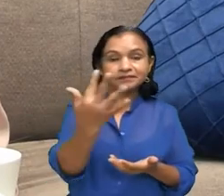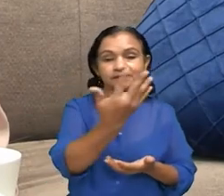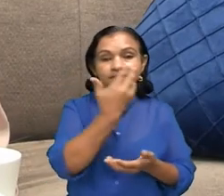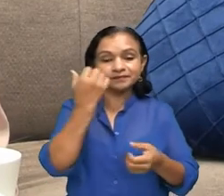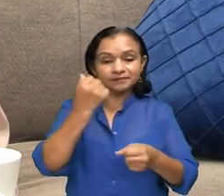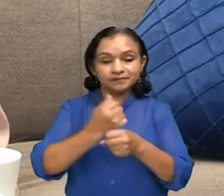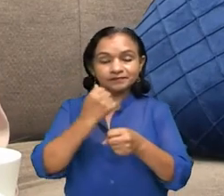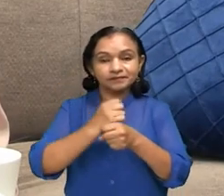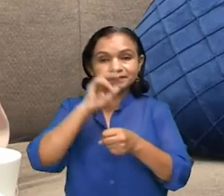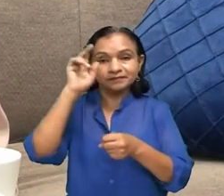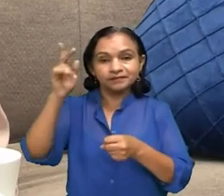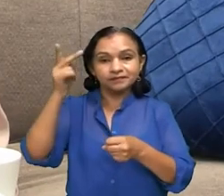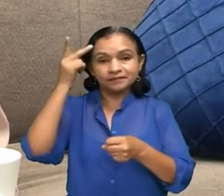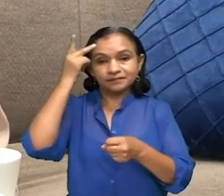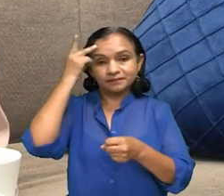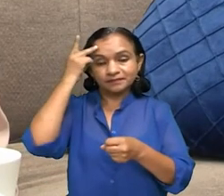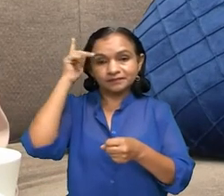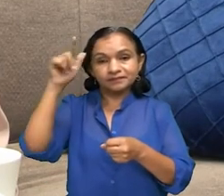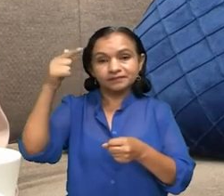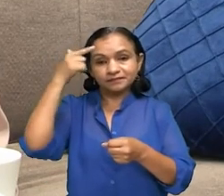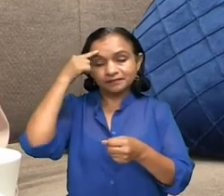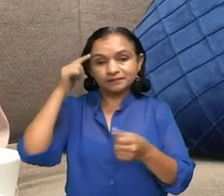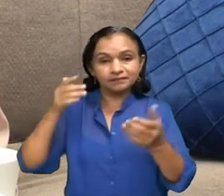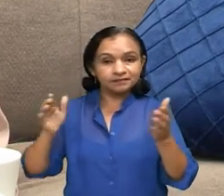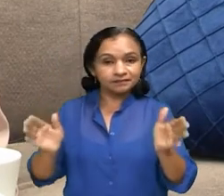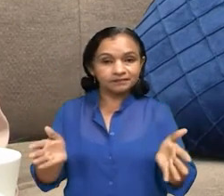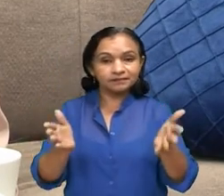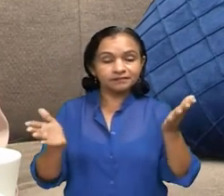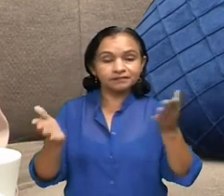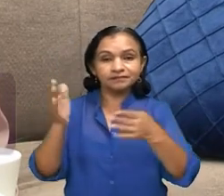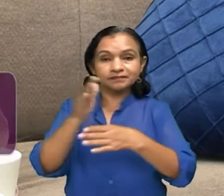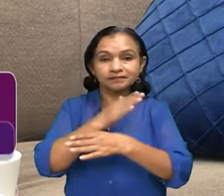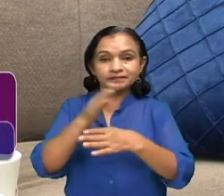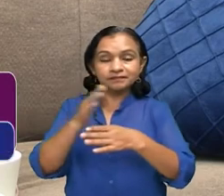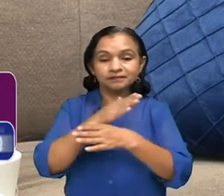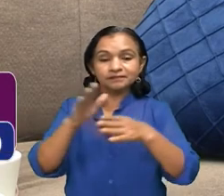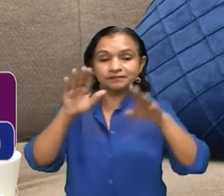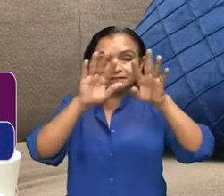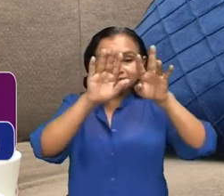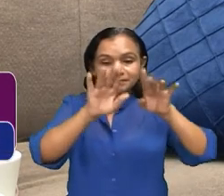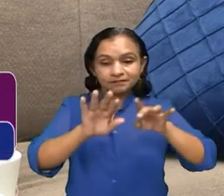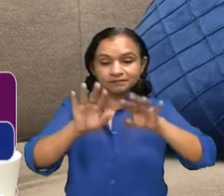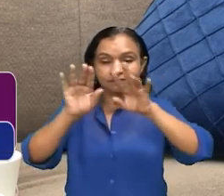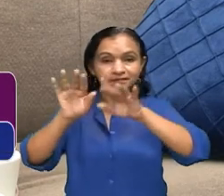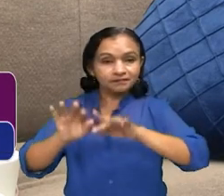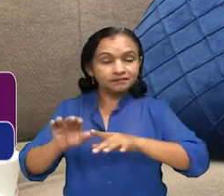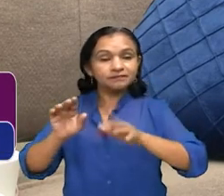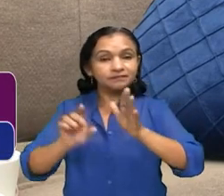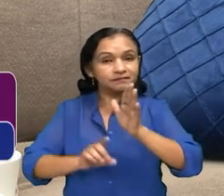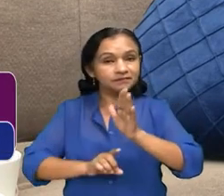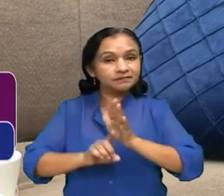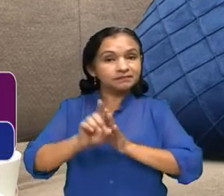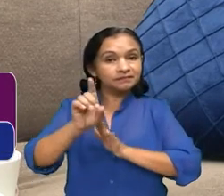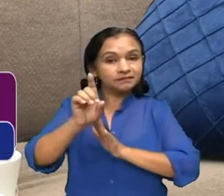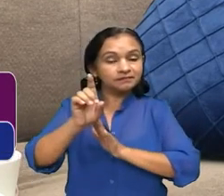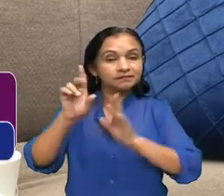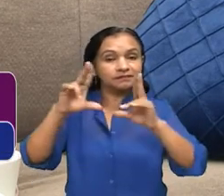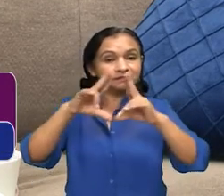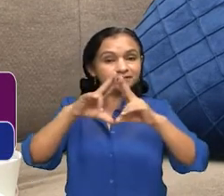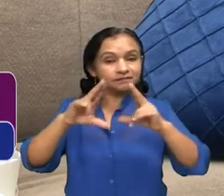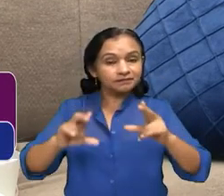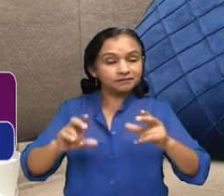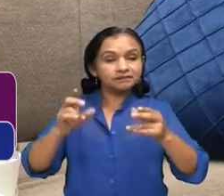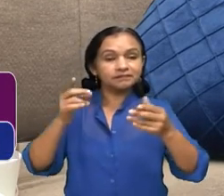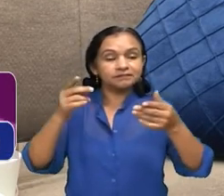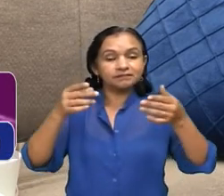estratégica y política que el gobierno ha estado impulsando a través de las diferentes plataformas que hemos desarrollado, Nicaragua